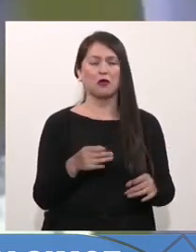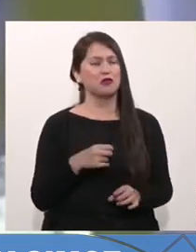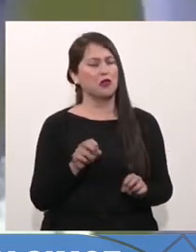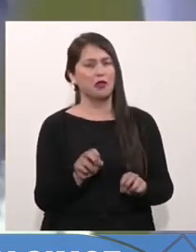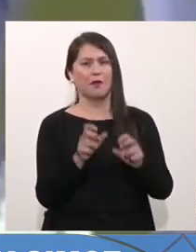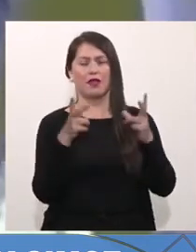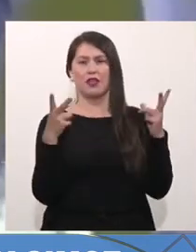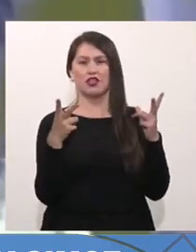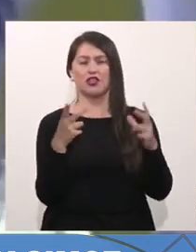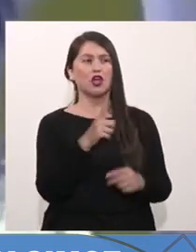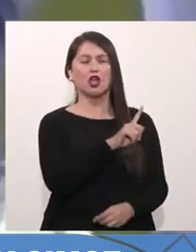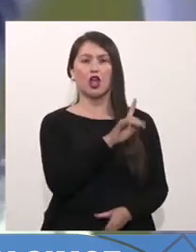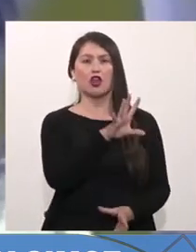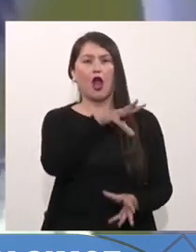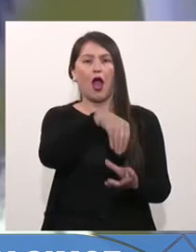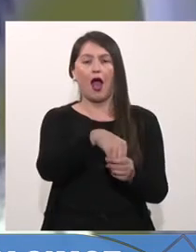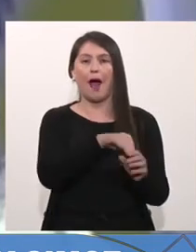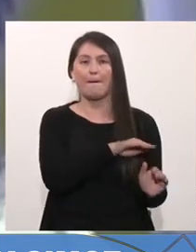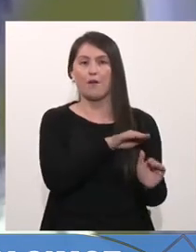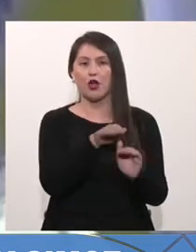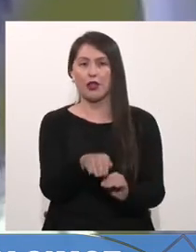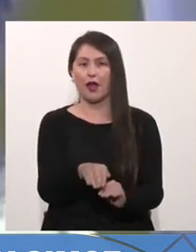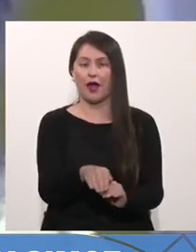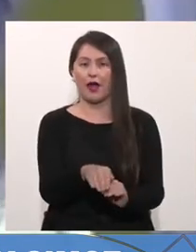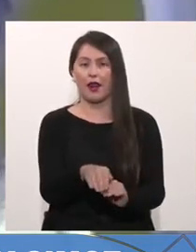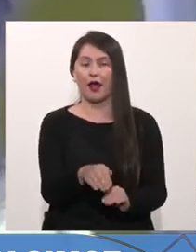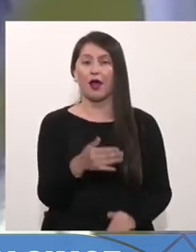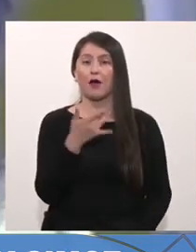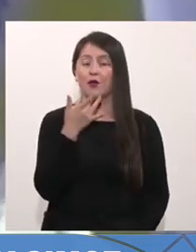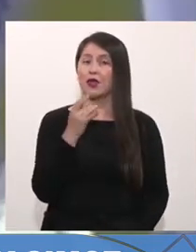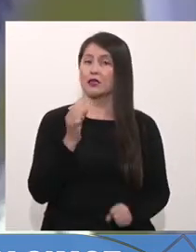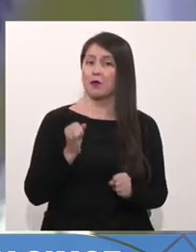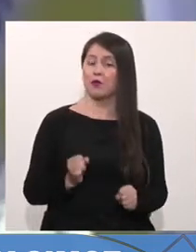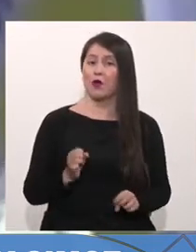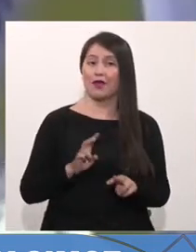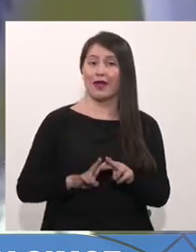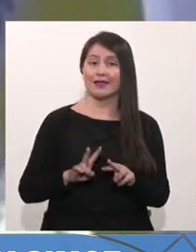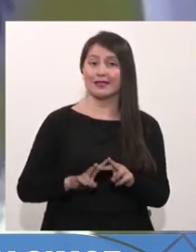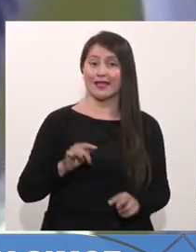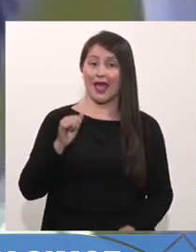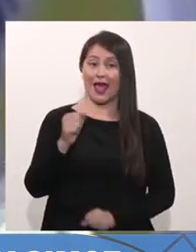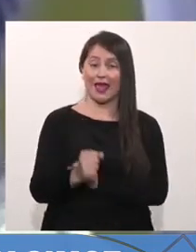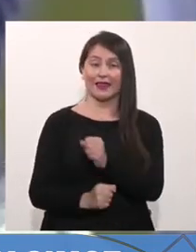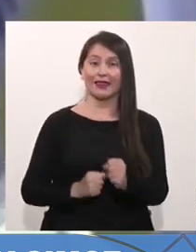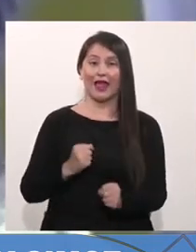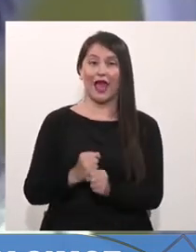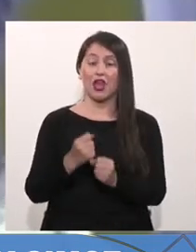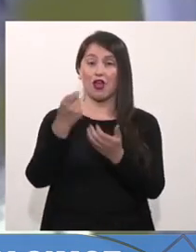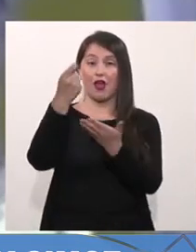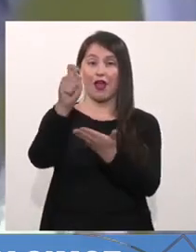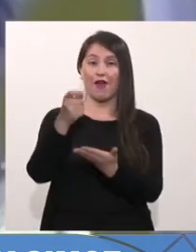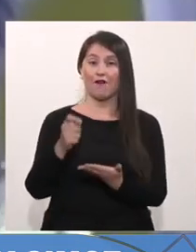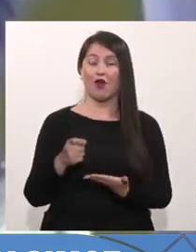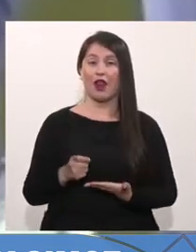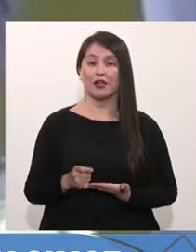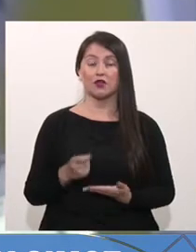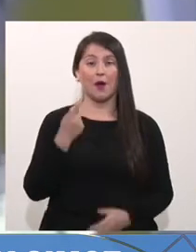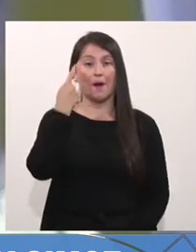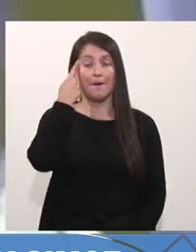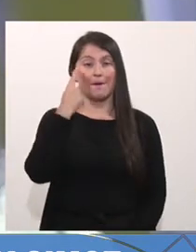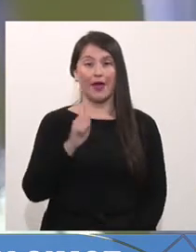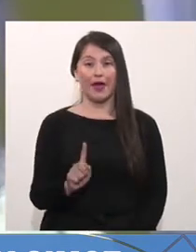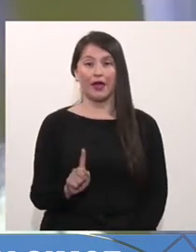esta iniciativa, porque establece el que se pueda realizar durante este año evaluaciones de tipo muestral,